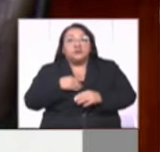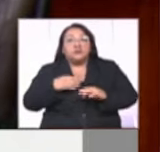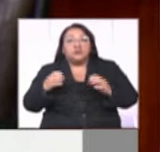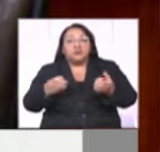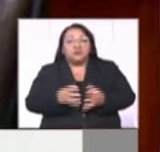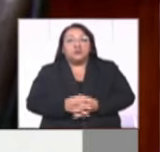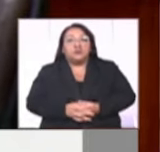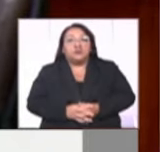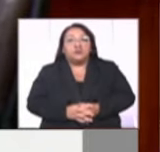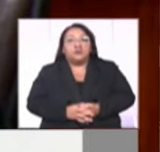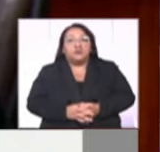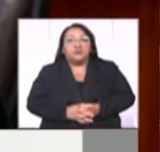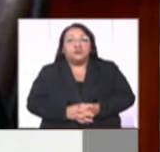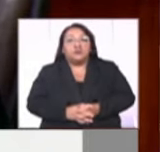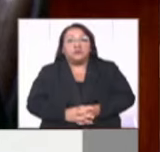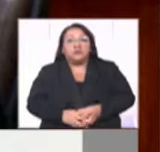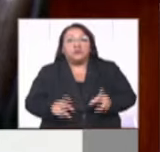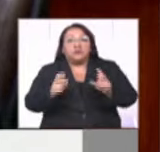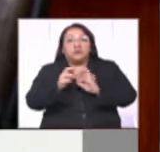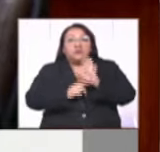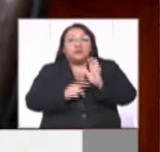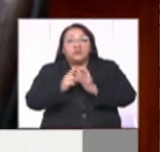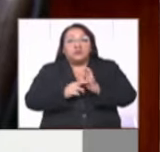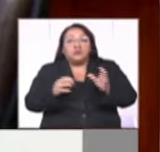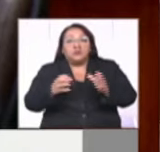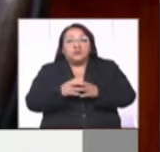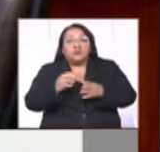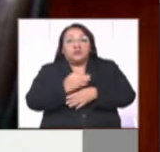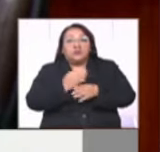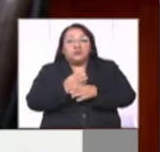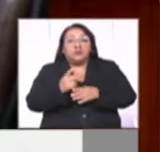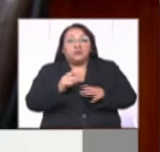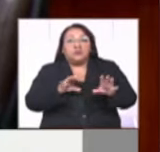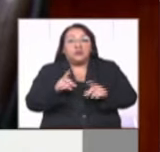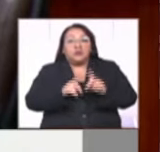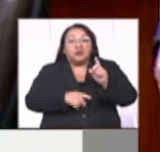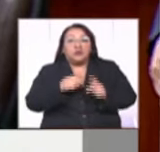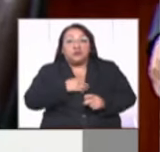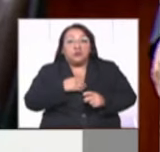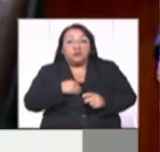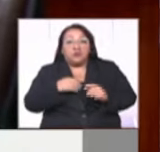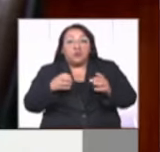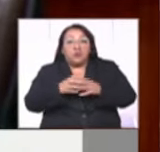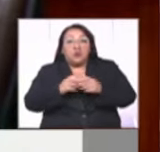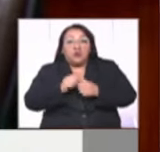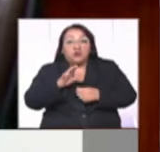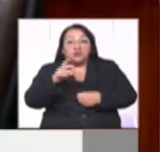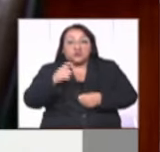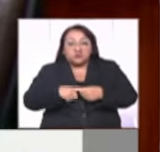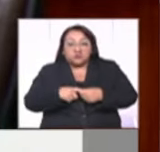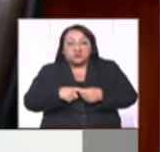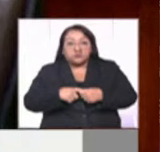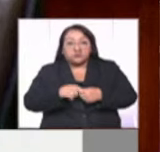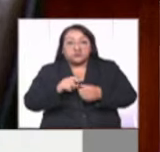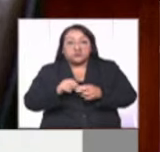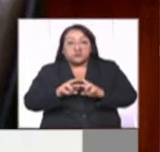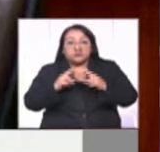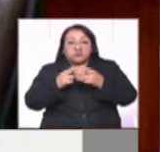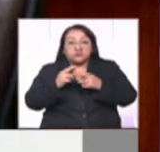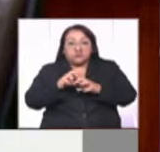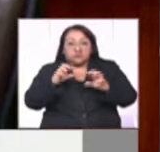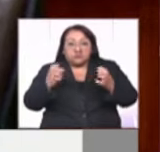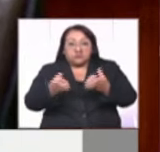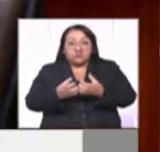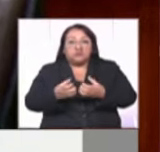Congreso. Las faltas reglamentarias o errores de forma que cometan los miembros del gabinete durante su participación en las sesiones del Pleno del